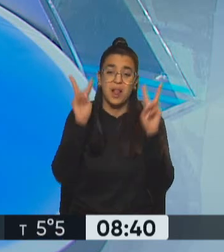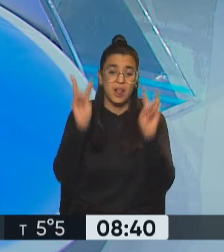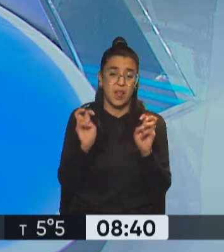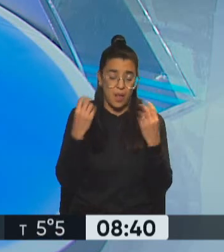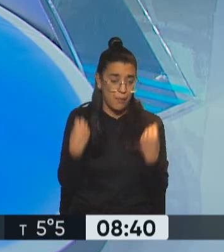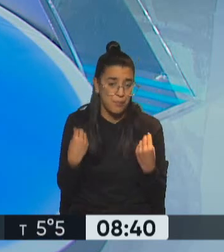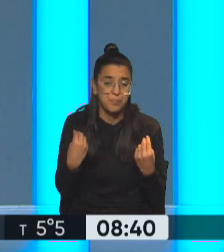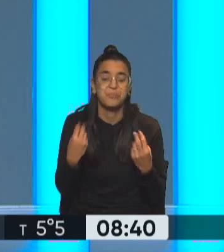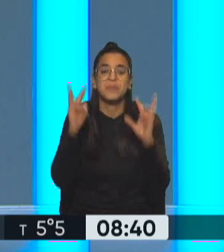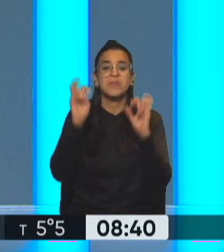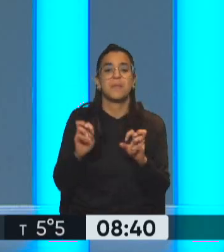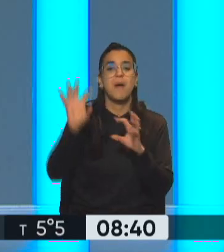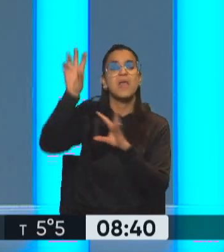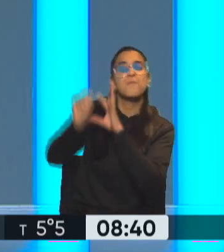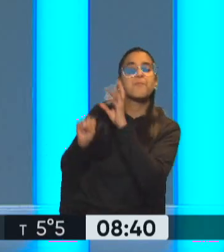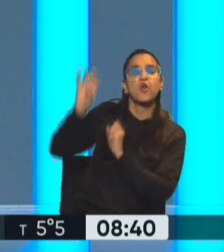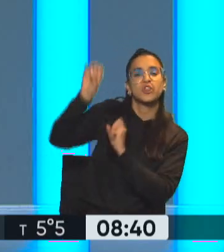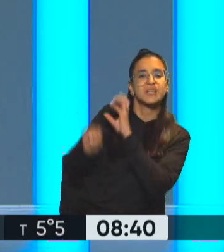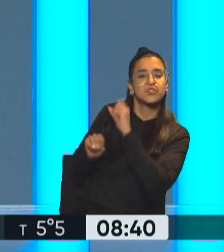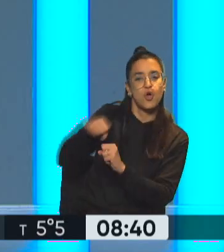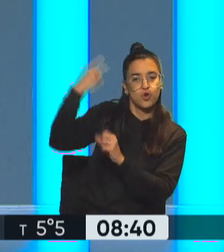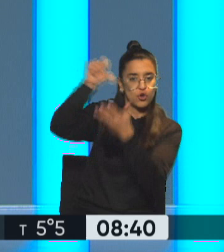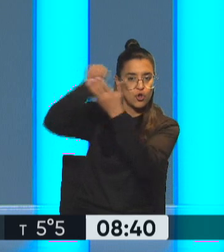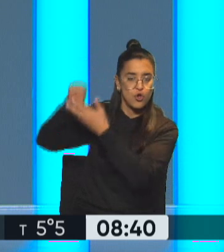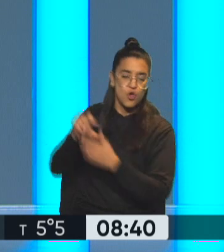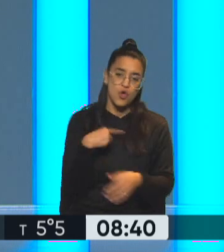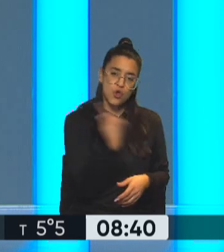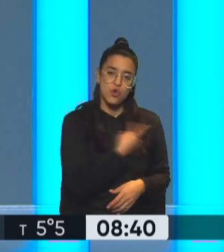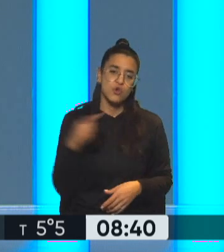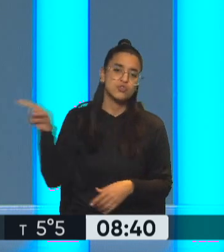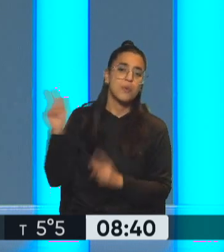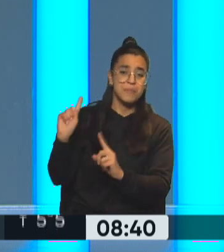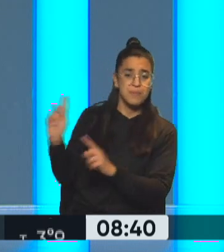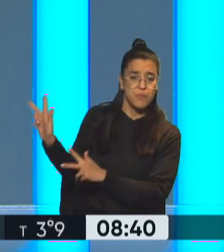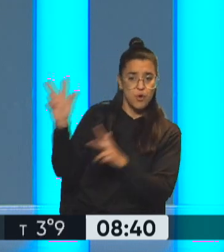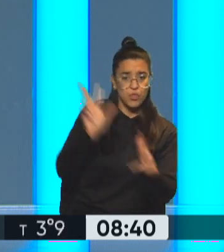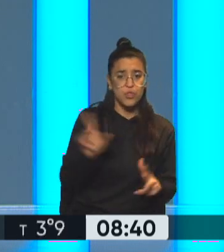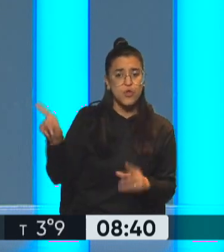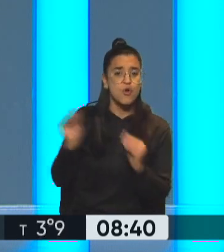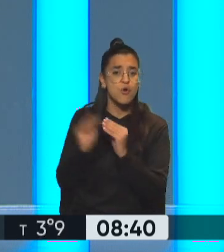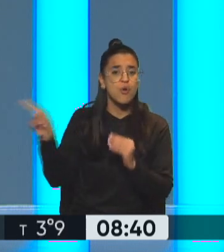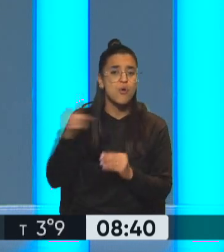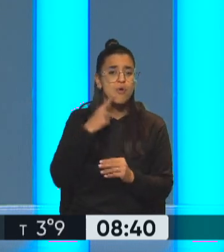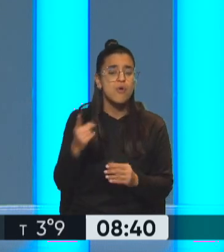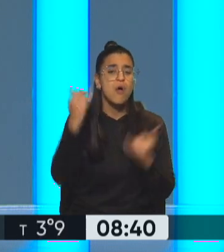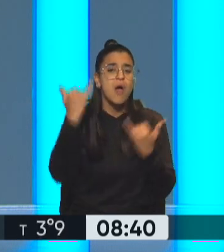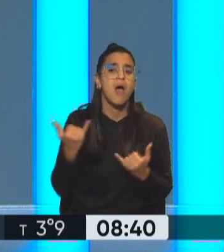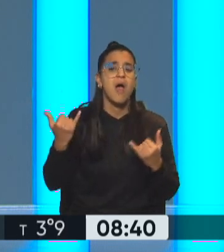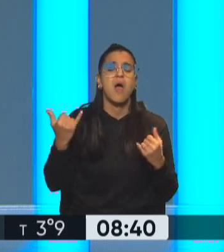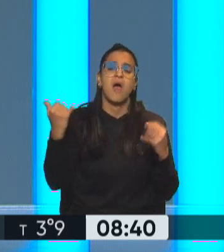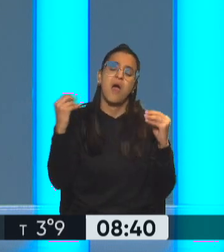es tratar el tema de importaciones. ¿Sí? Nosotros tenemos, como dijo acá el compañero, una brecha